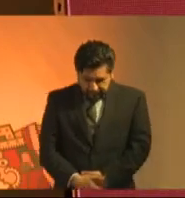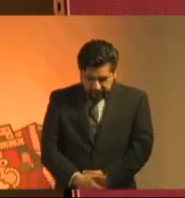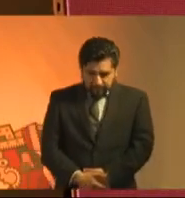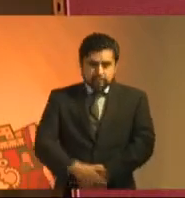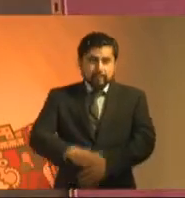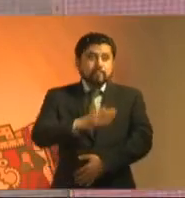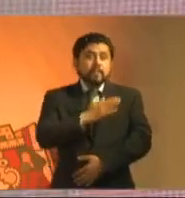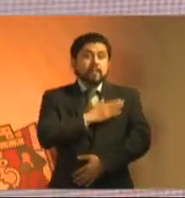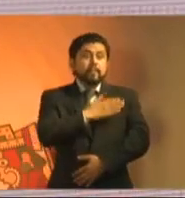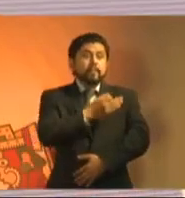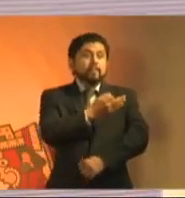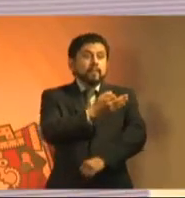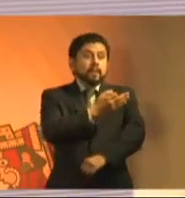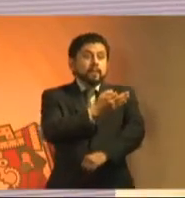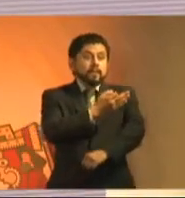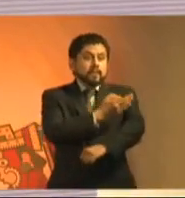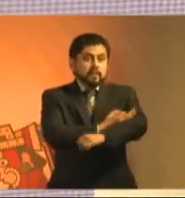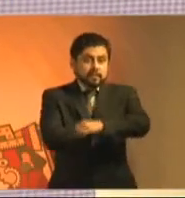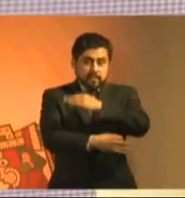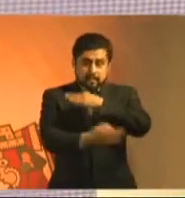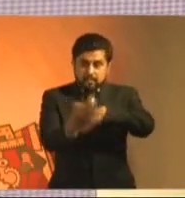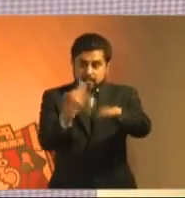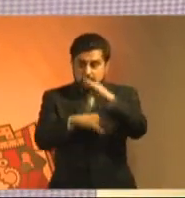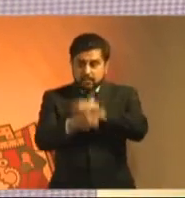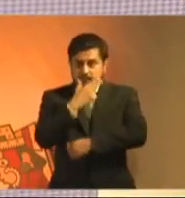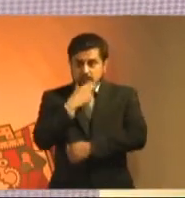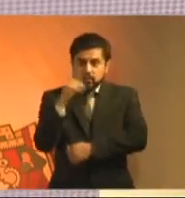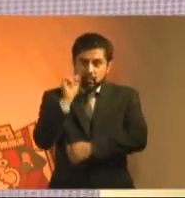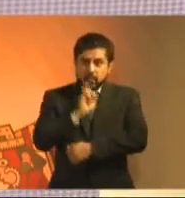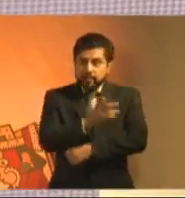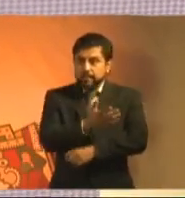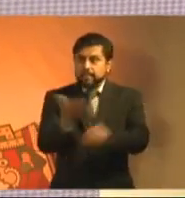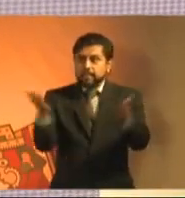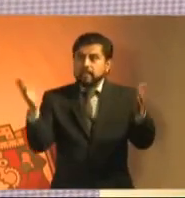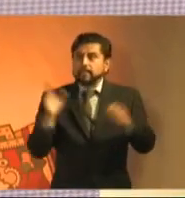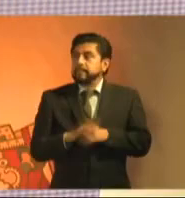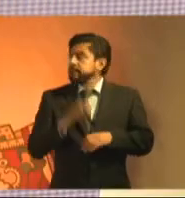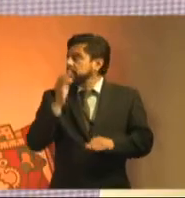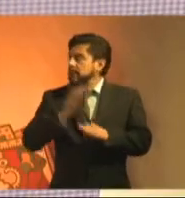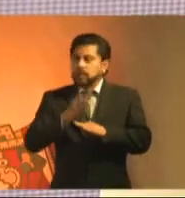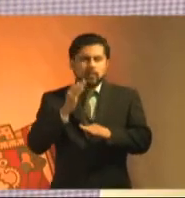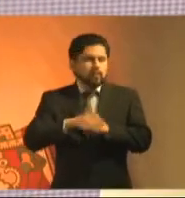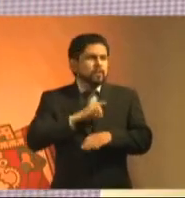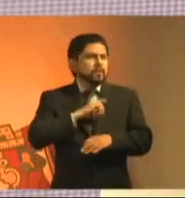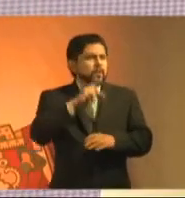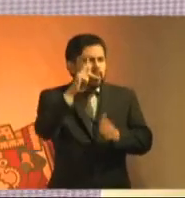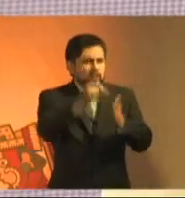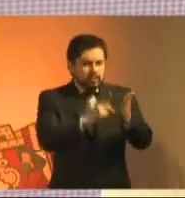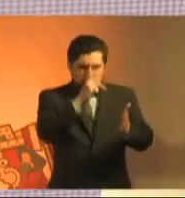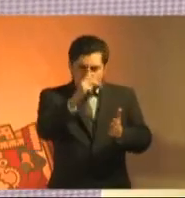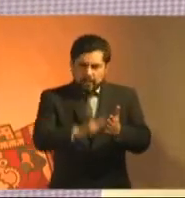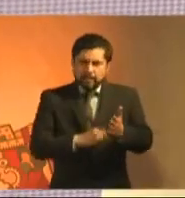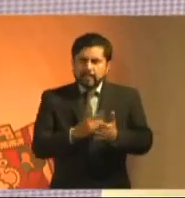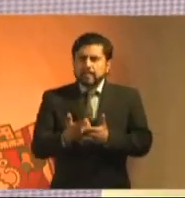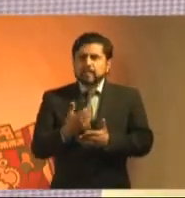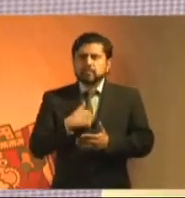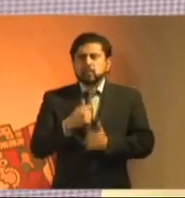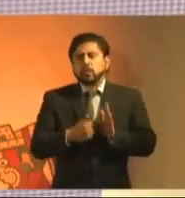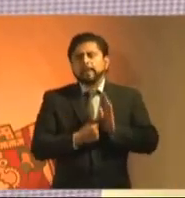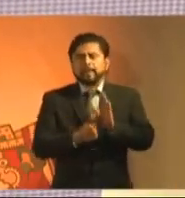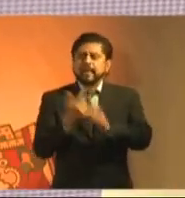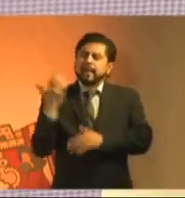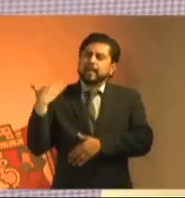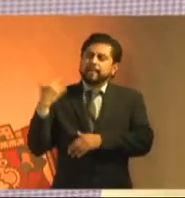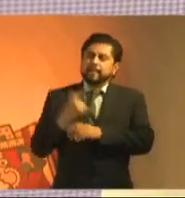muy muy buenas tardes a todos a todas repito lo que he venido diciendo en cada una de las presentaciones que he tenido